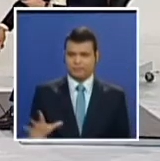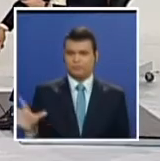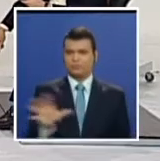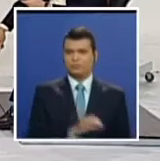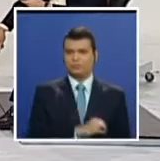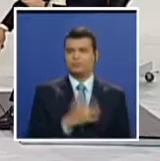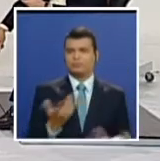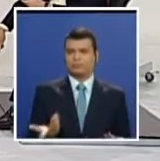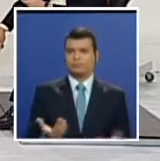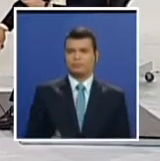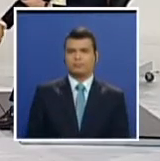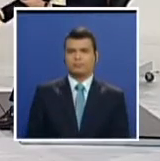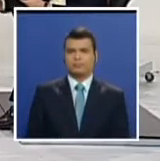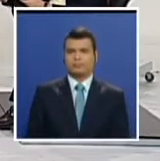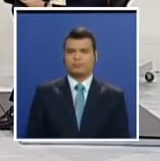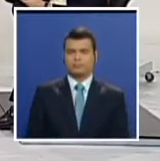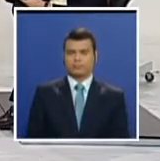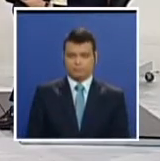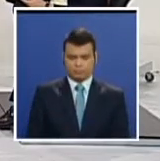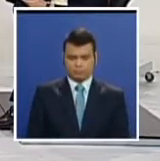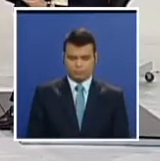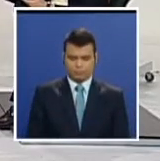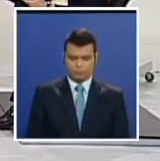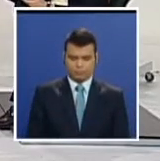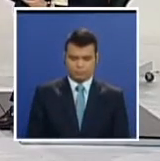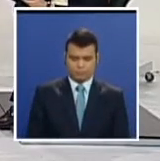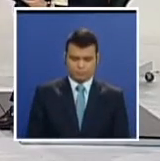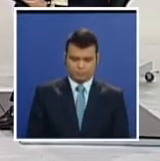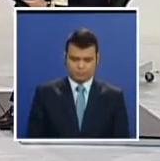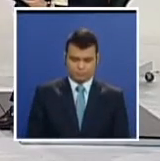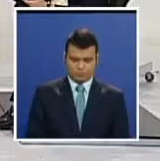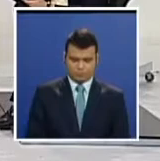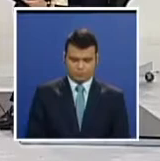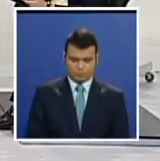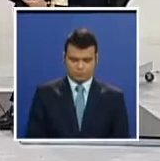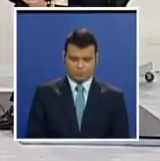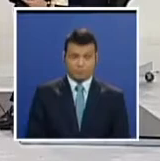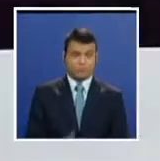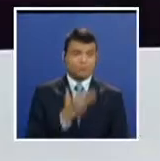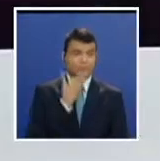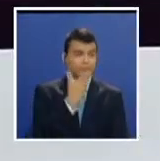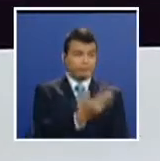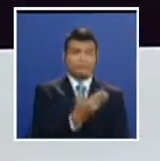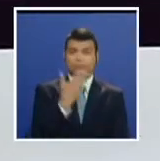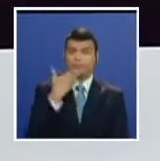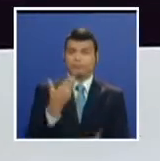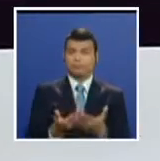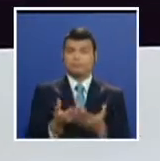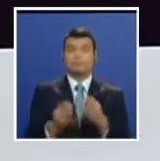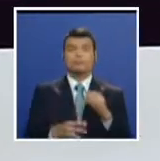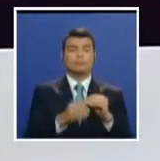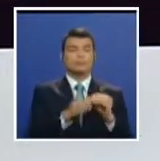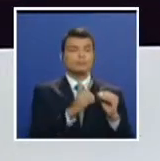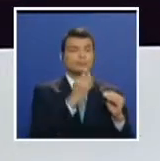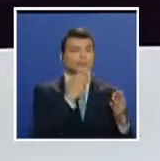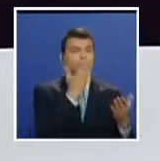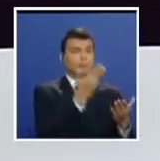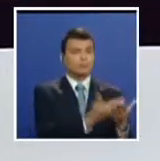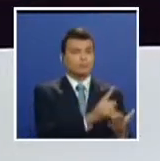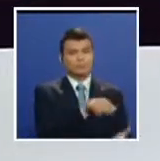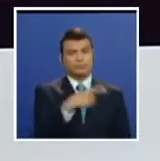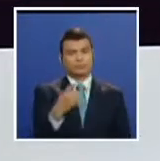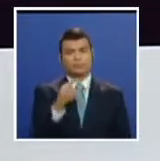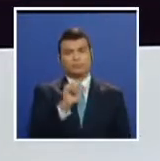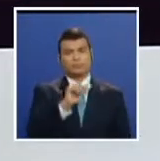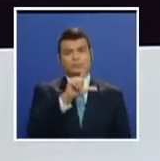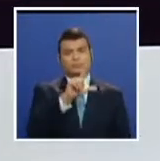la región el desempleo es horrible muy amable muchas gracias don jairo aquí les resultamos su posición también le decimos muchas gracias a alfredo